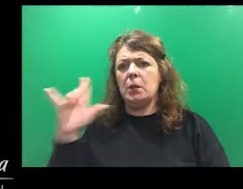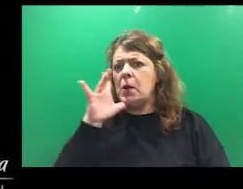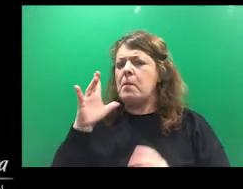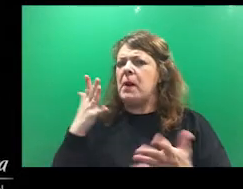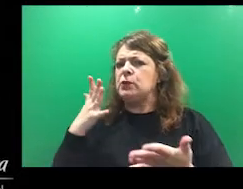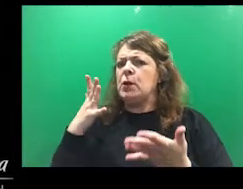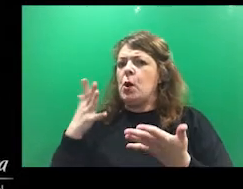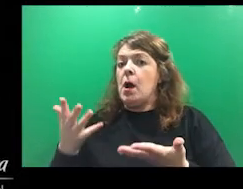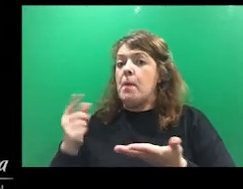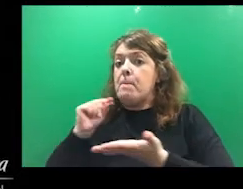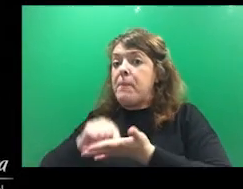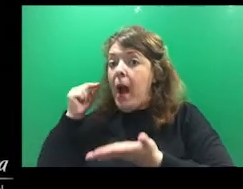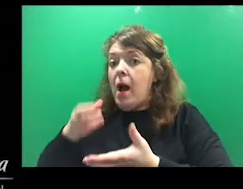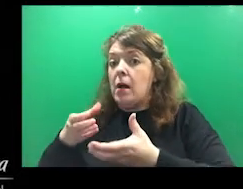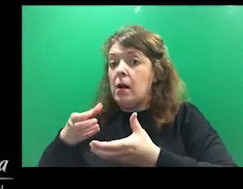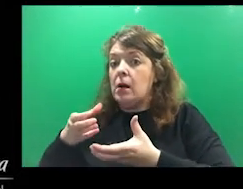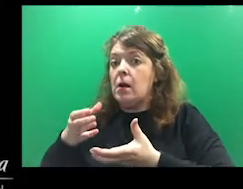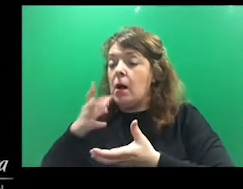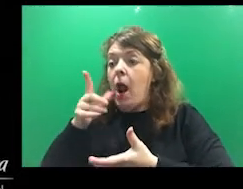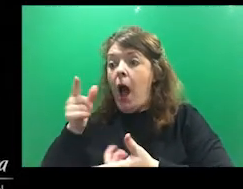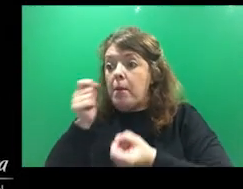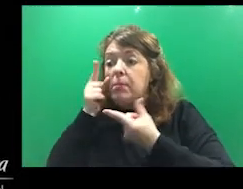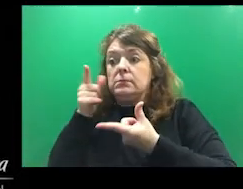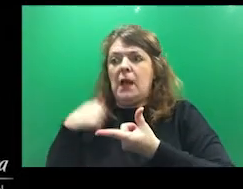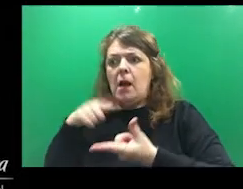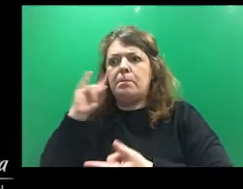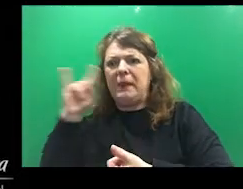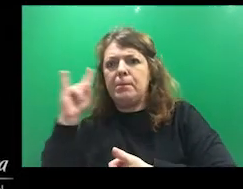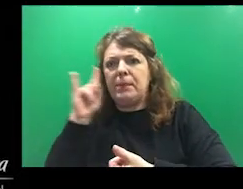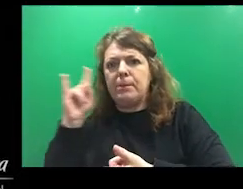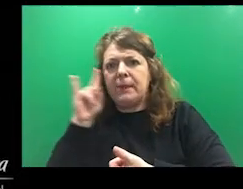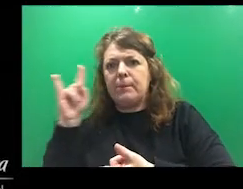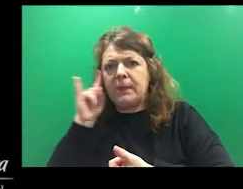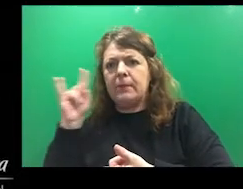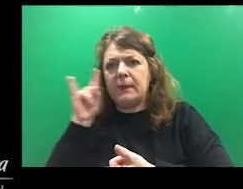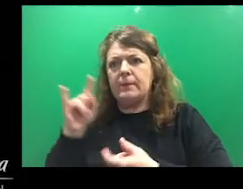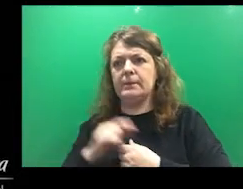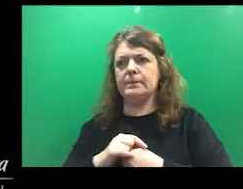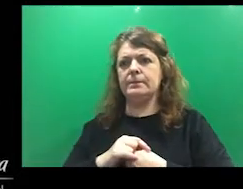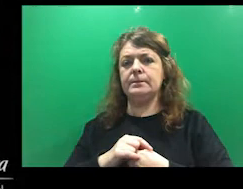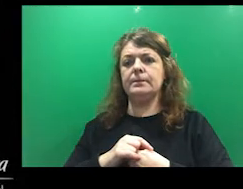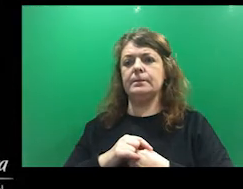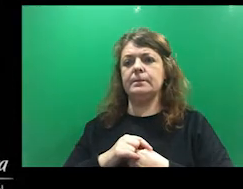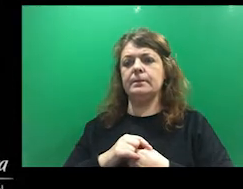Normalmente tarda algunos segundos en reaccionar, no es instantáneo, pero ahora lo ha detectado.